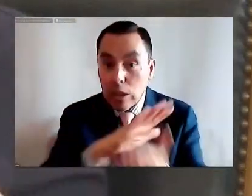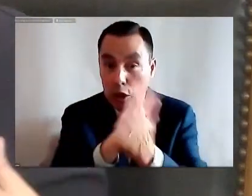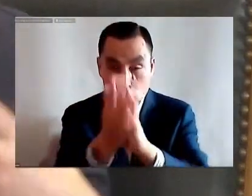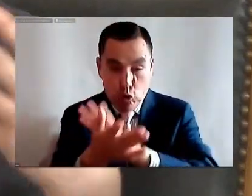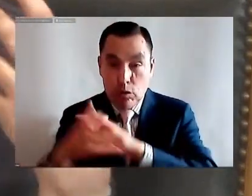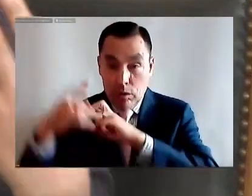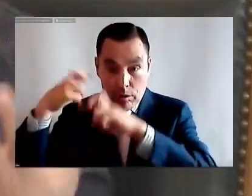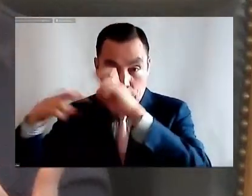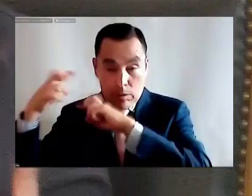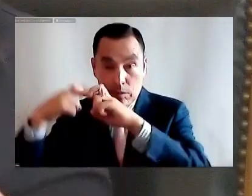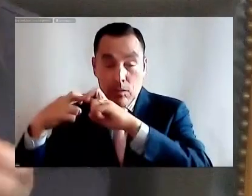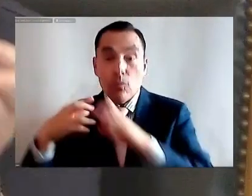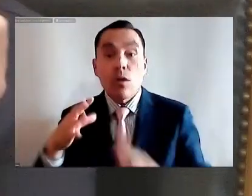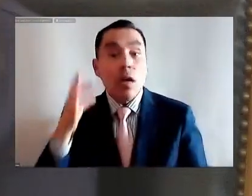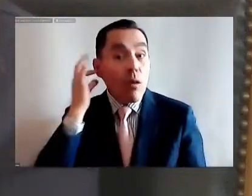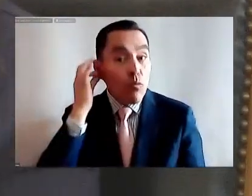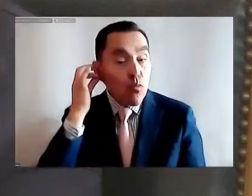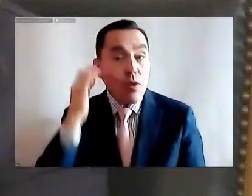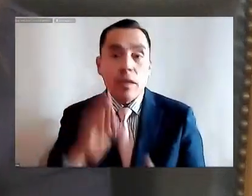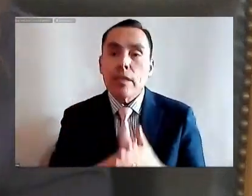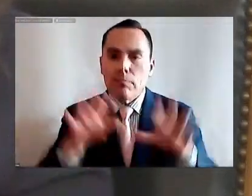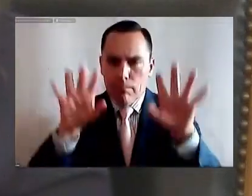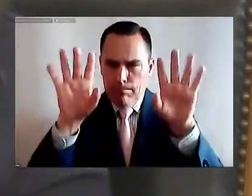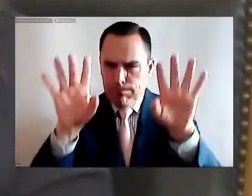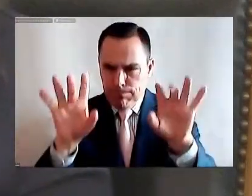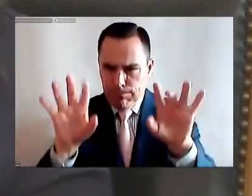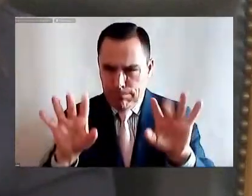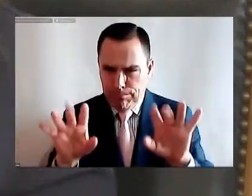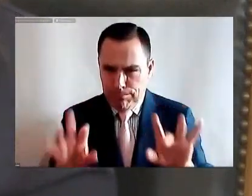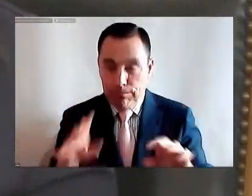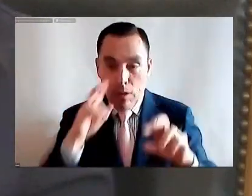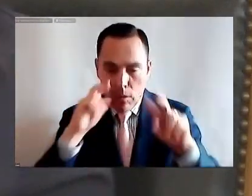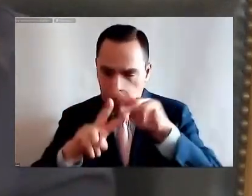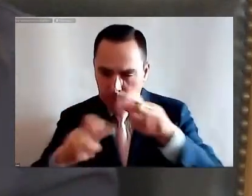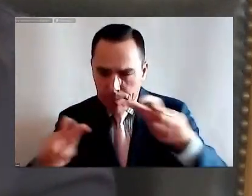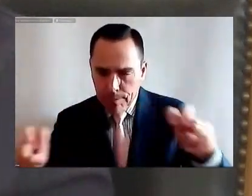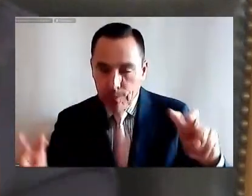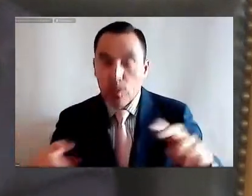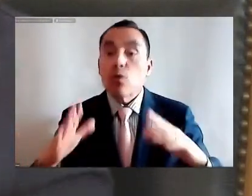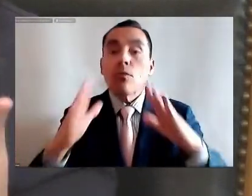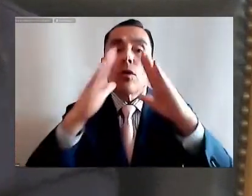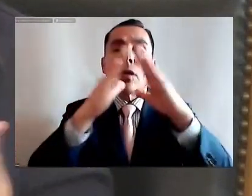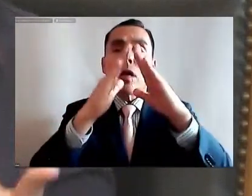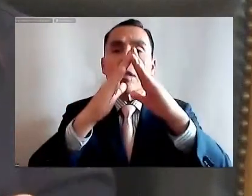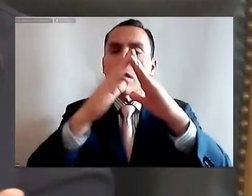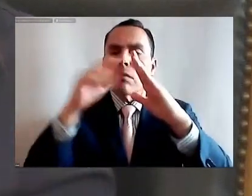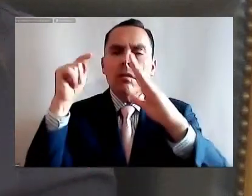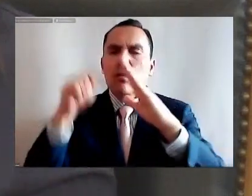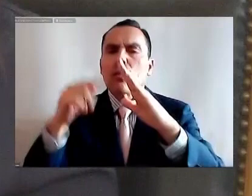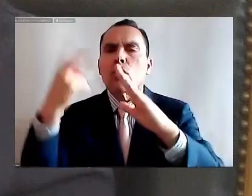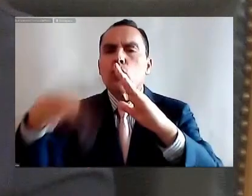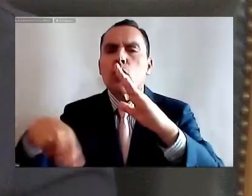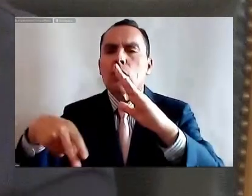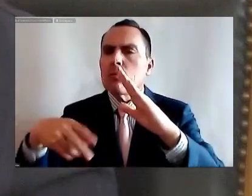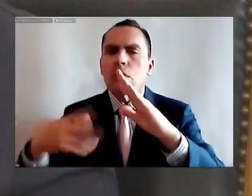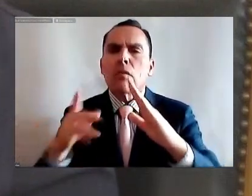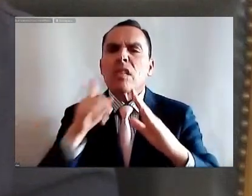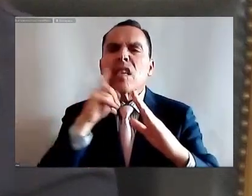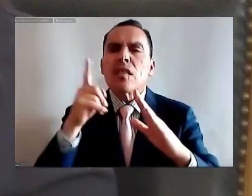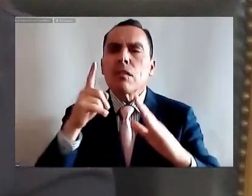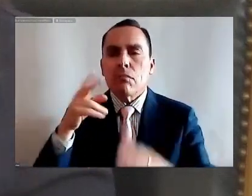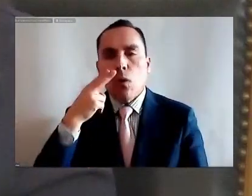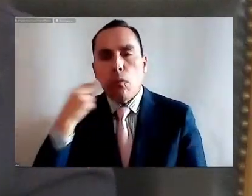cada vez que se hace algún análisis sobre algún bien en específico, la estadística arroja una y otra vez que las mujeres